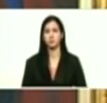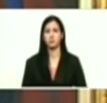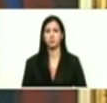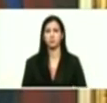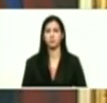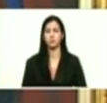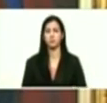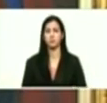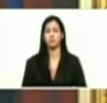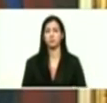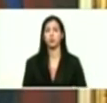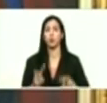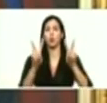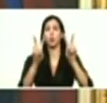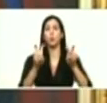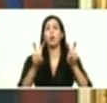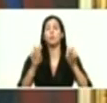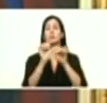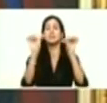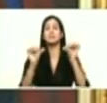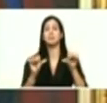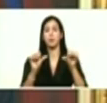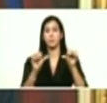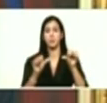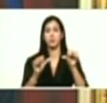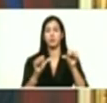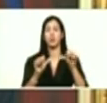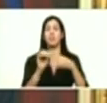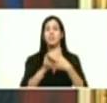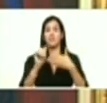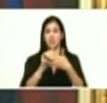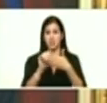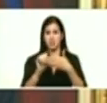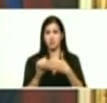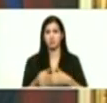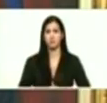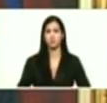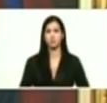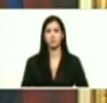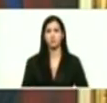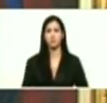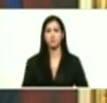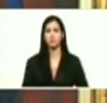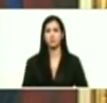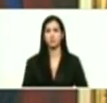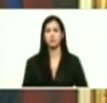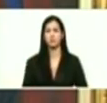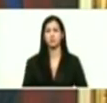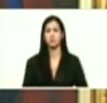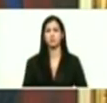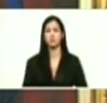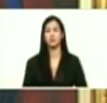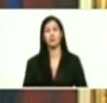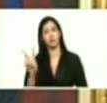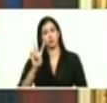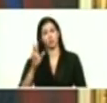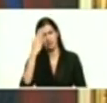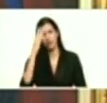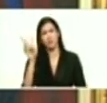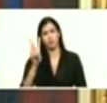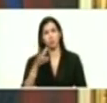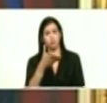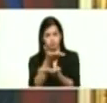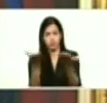nuevo sistema de divisas Venezuela queridos hermanos